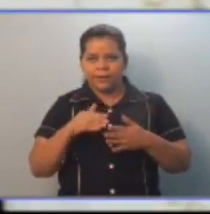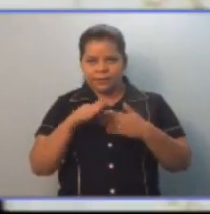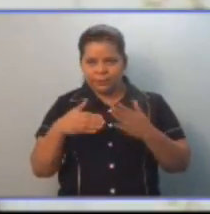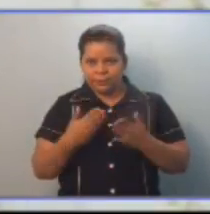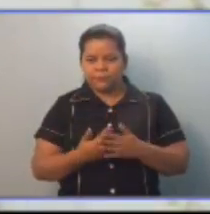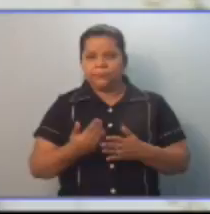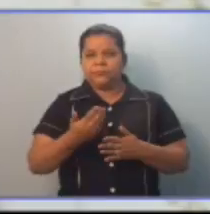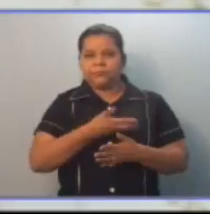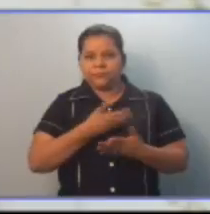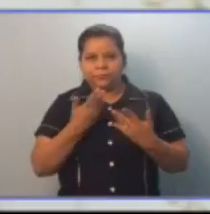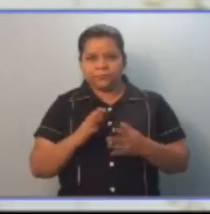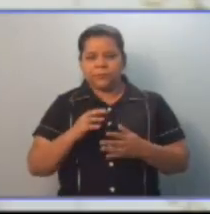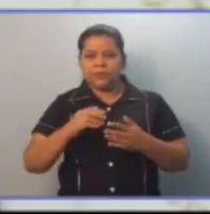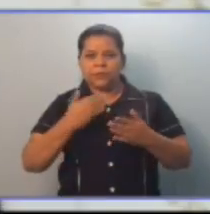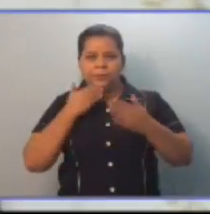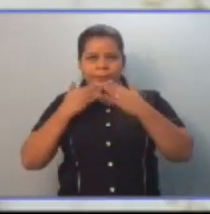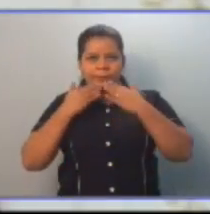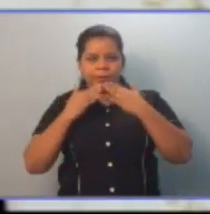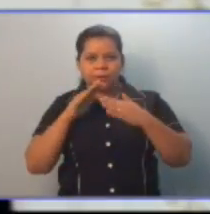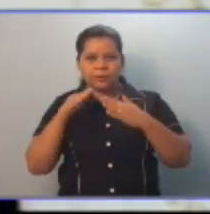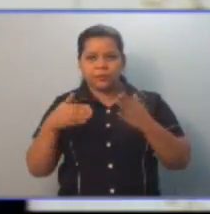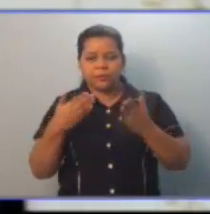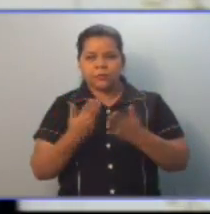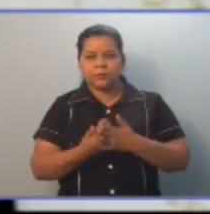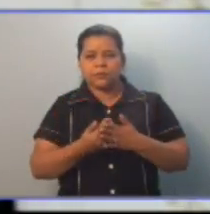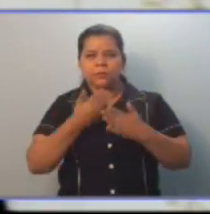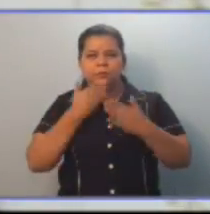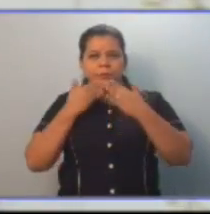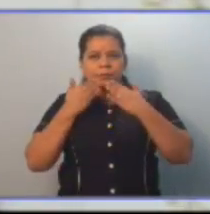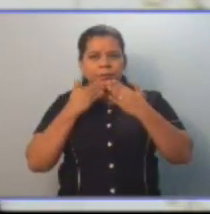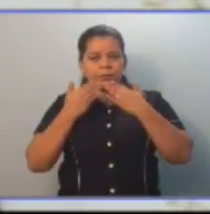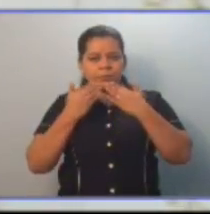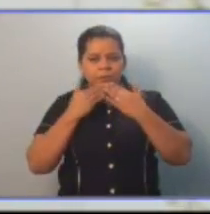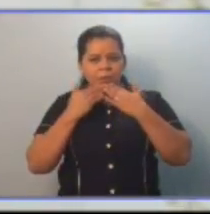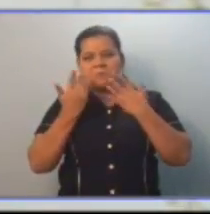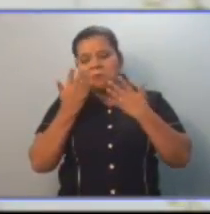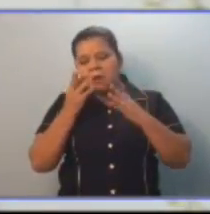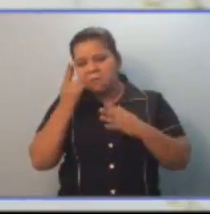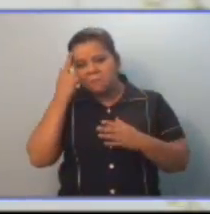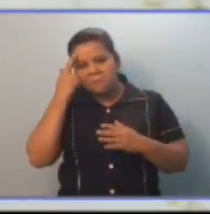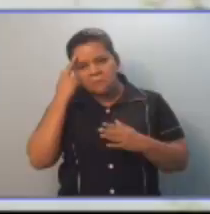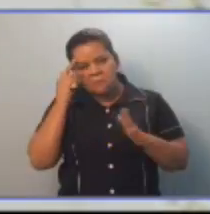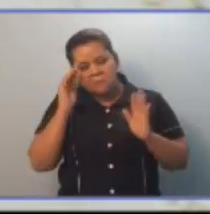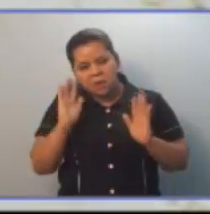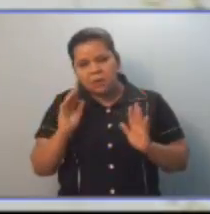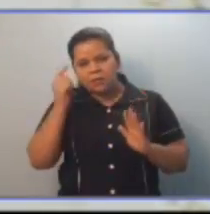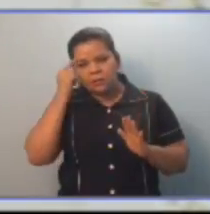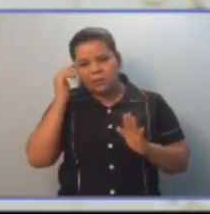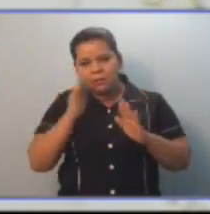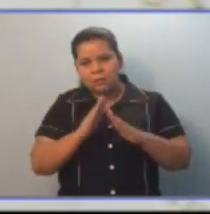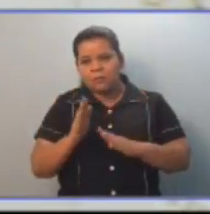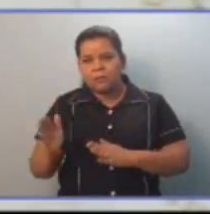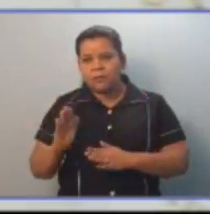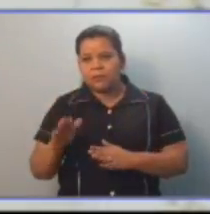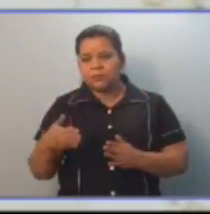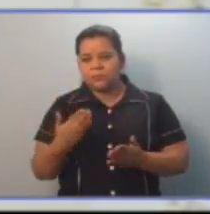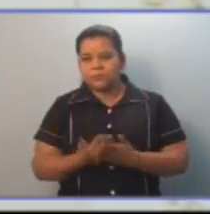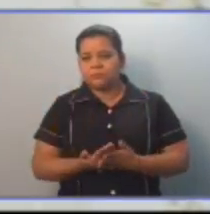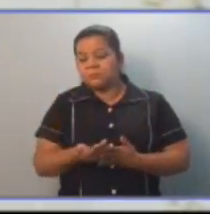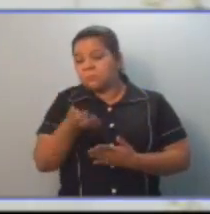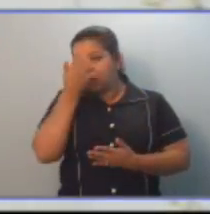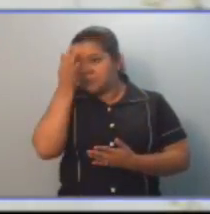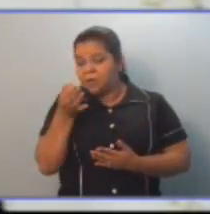podía interpretar y desprender de una interpretación válida, racional, lógica, proporcional, fundamentada. Entonces yo creo que ese es